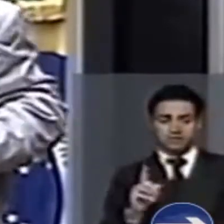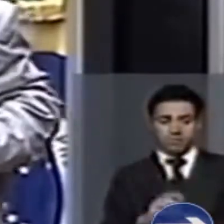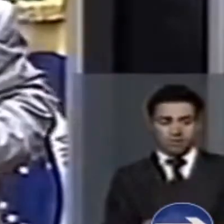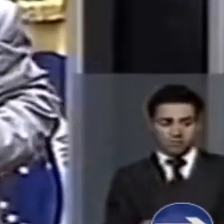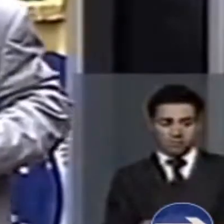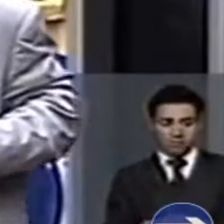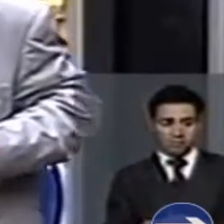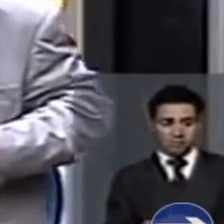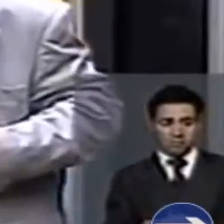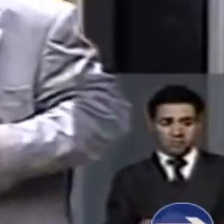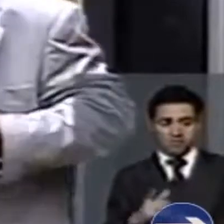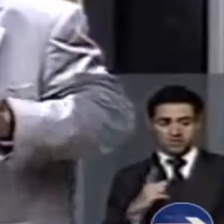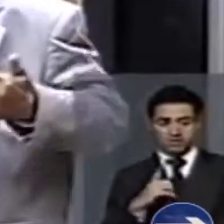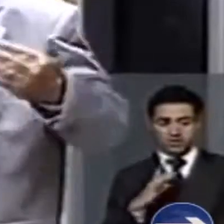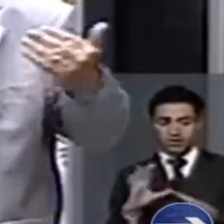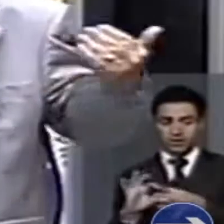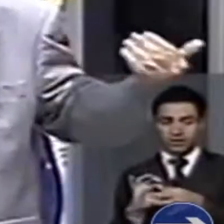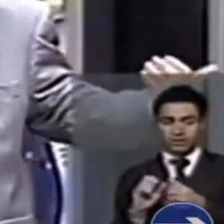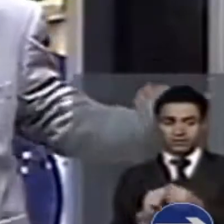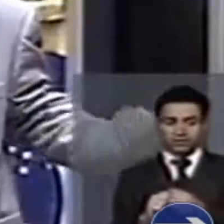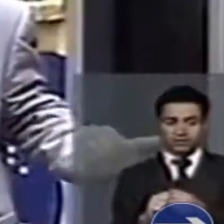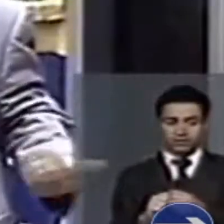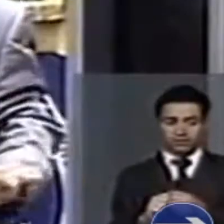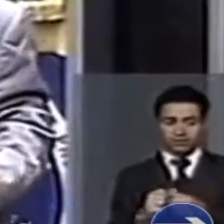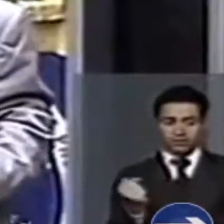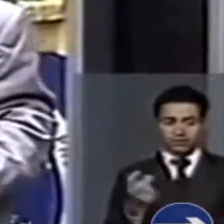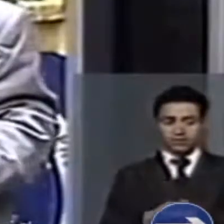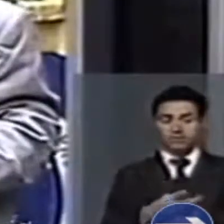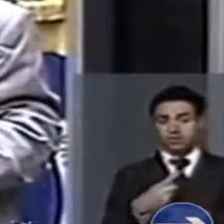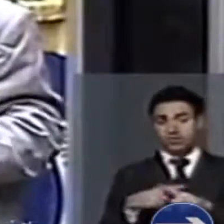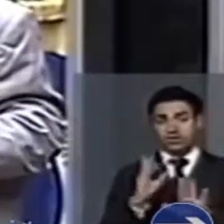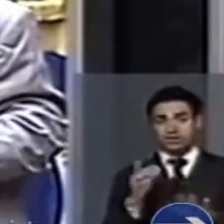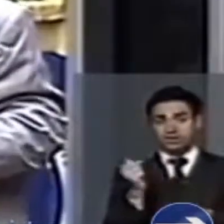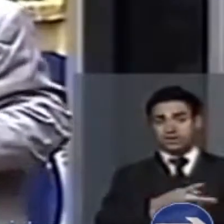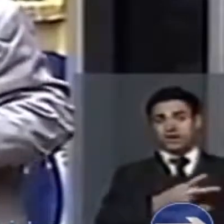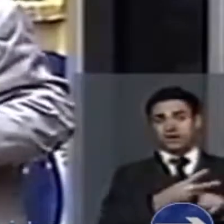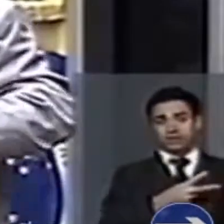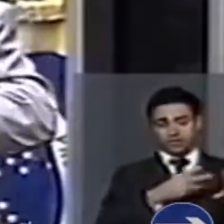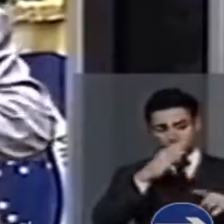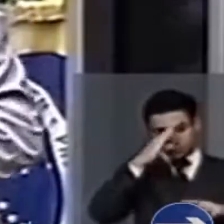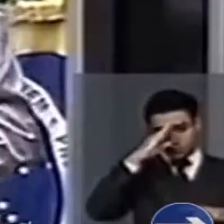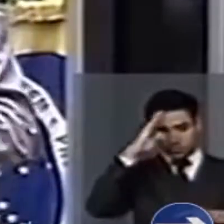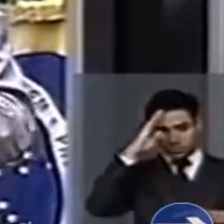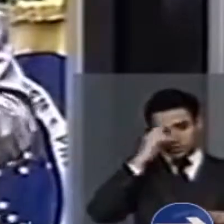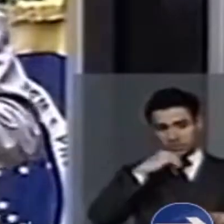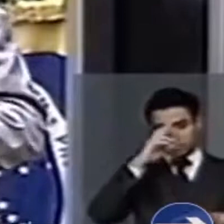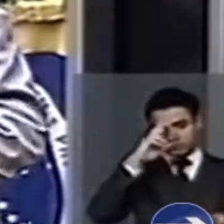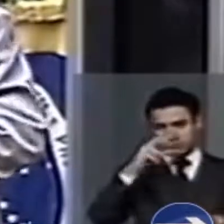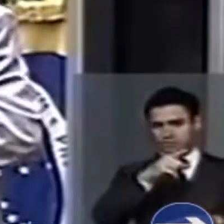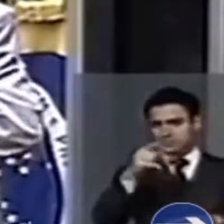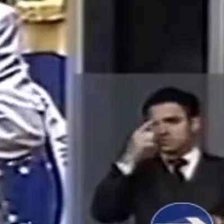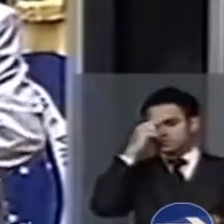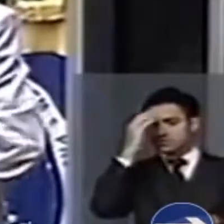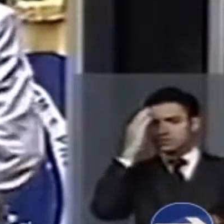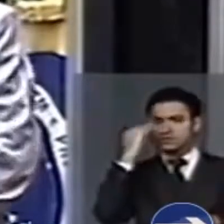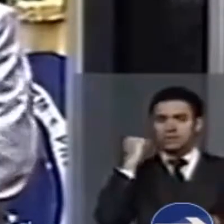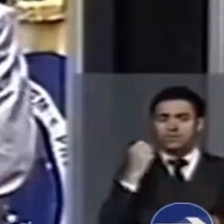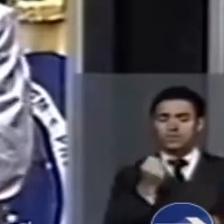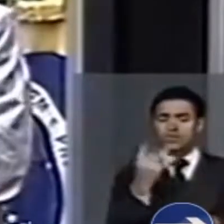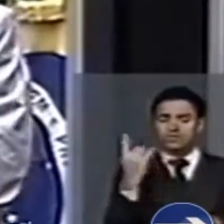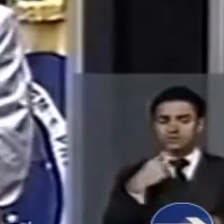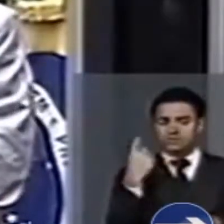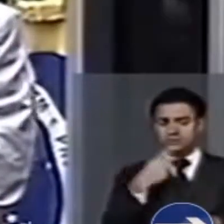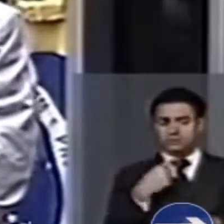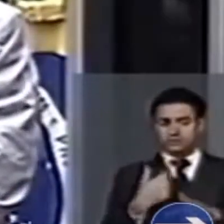tener un vínculo empregatizo aquí porque tienen un vínculo empregatizo en Cuba. Señores, ¿usted sabe cuántas horas trabaja un